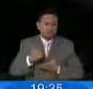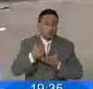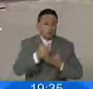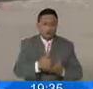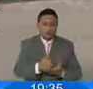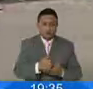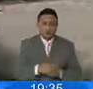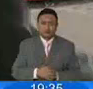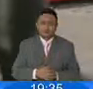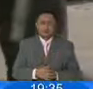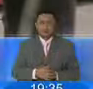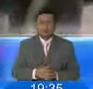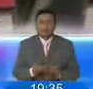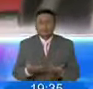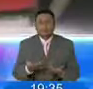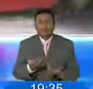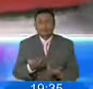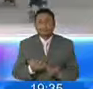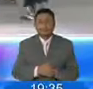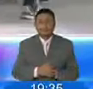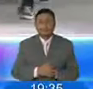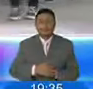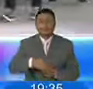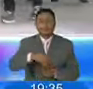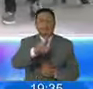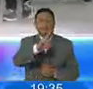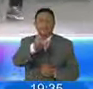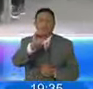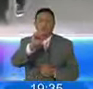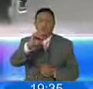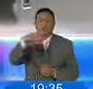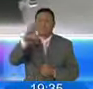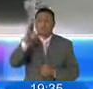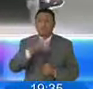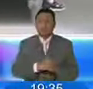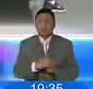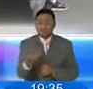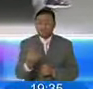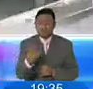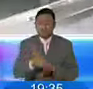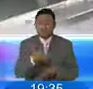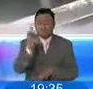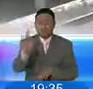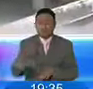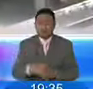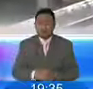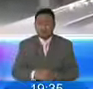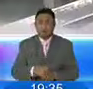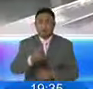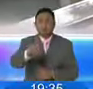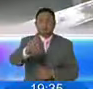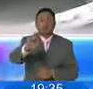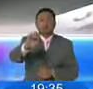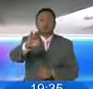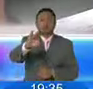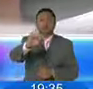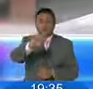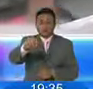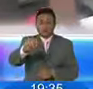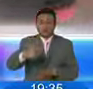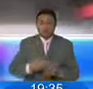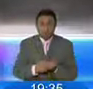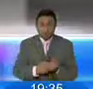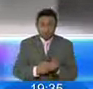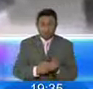eso. Lamentablemente son más de 20 perritos los abandonados a su suerte aquí y Rocío Núñez no posee los recursos